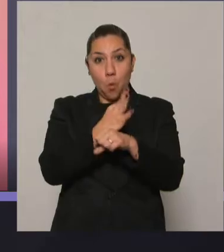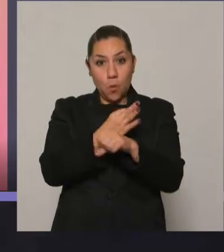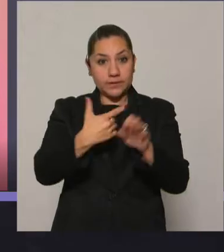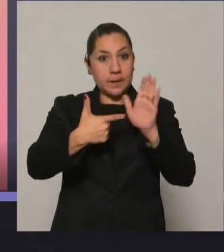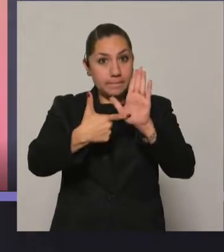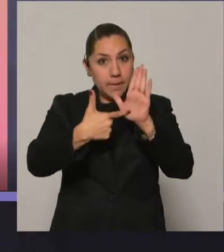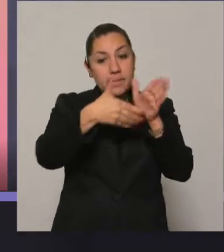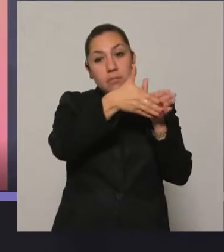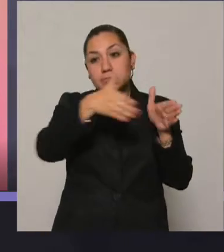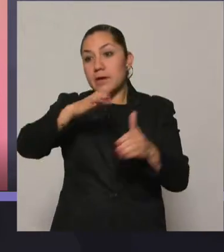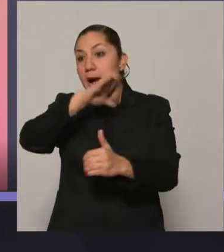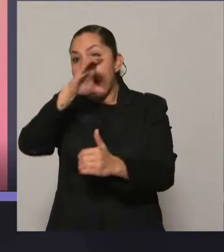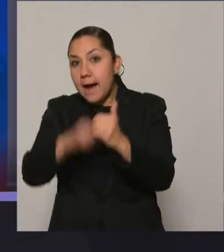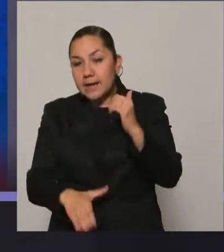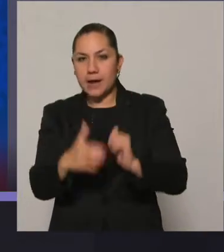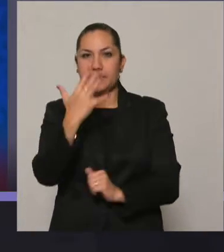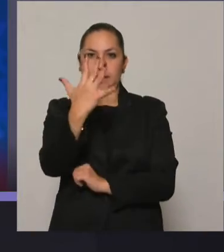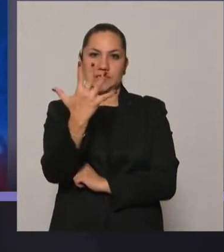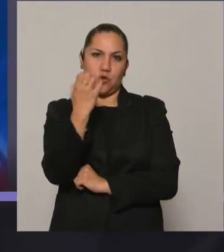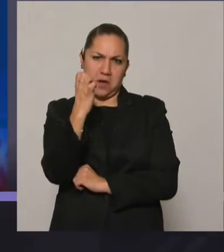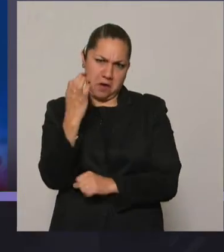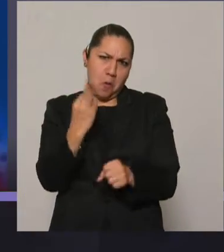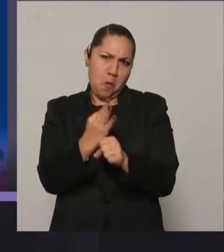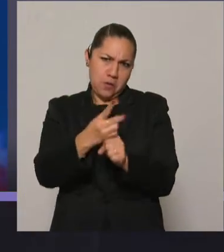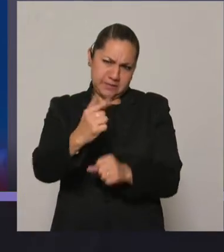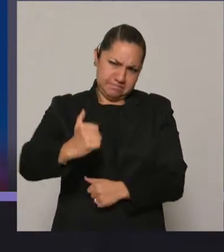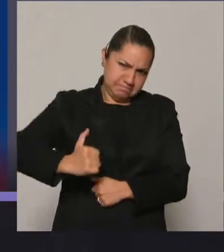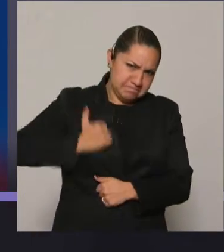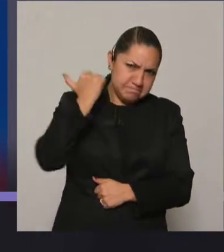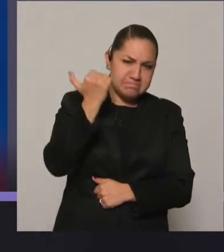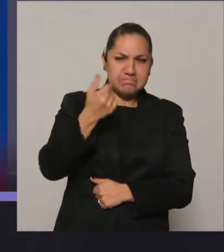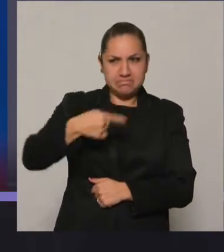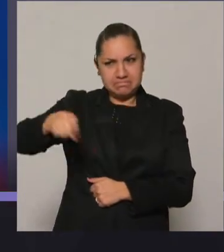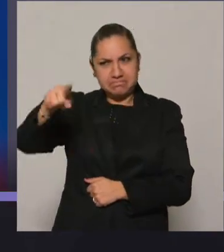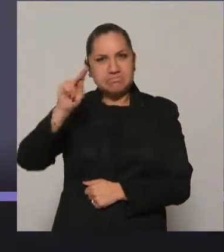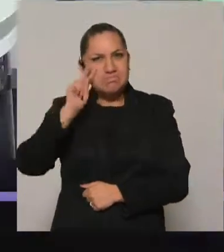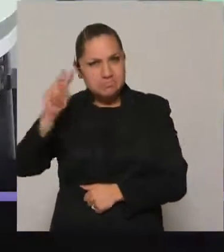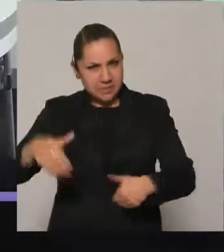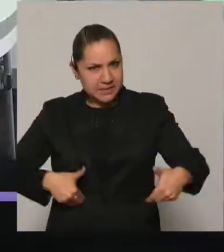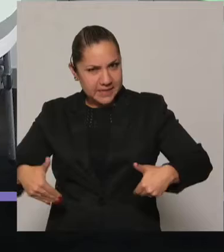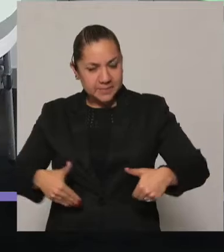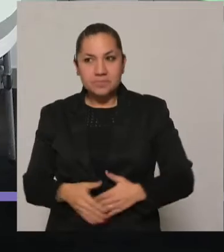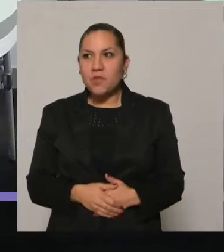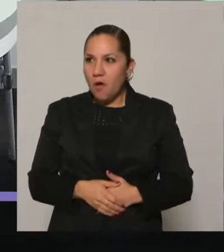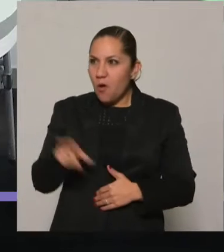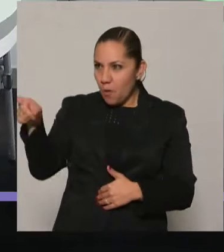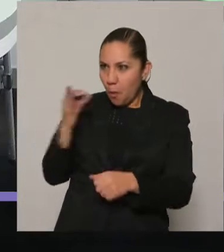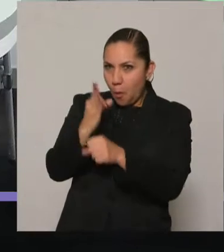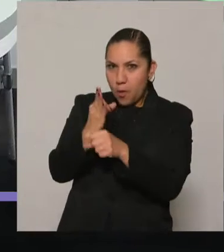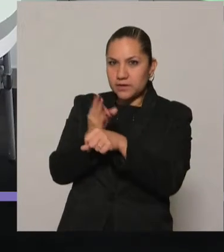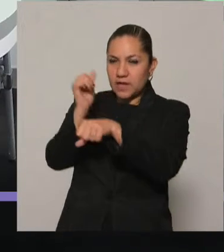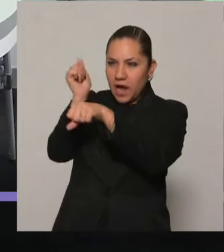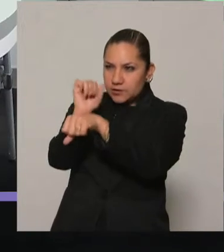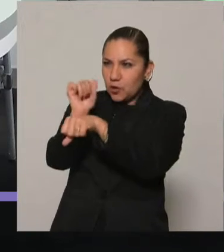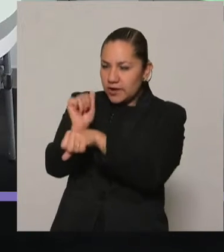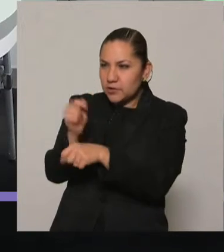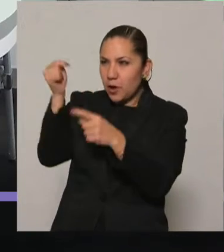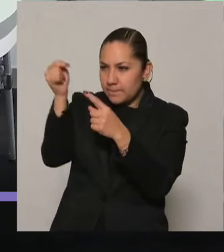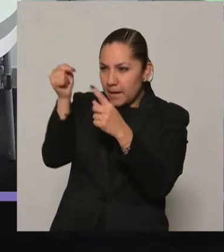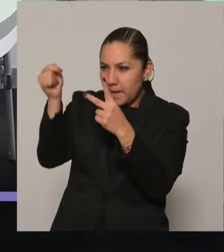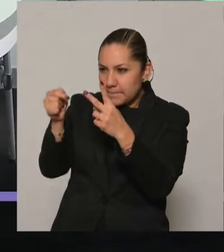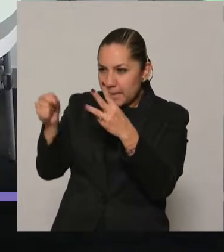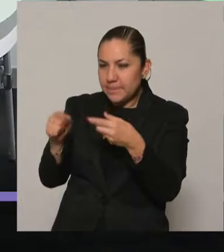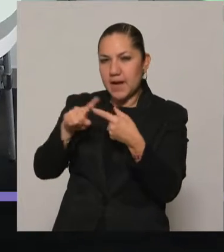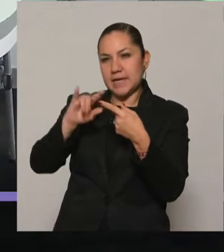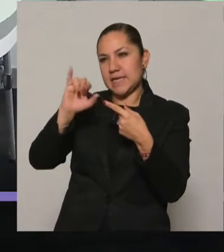tiempo de ir corriendo a verla. Muy interesante, muy divertida, ya con los actores que estás mencionando, bueno, ya son una garantía. Rafael Inclán